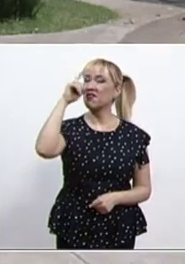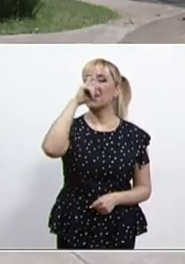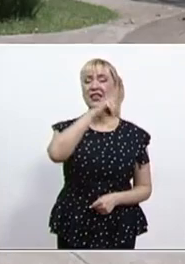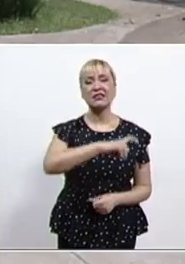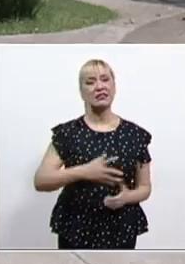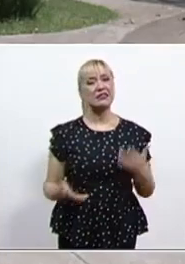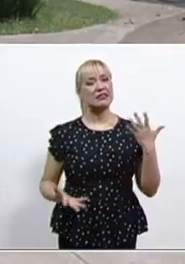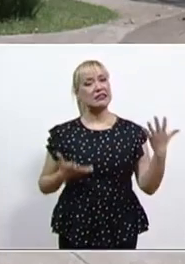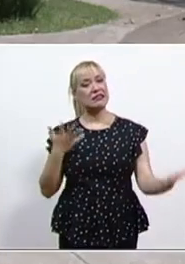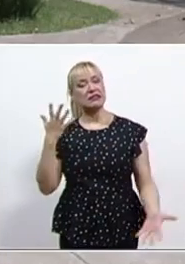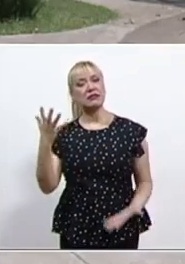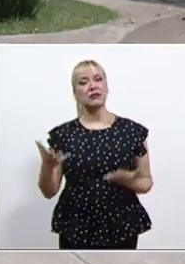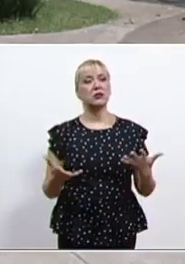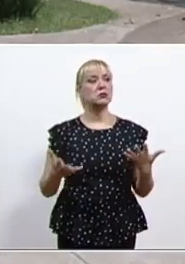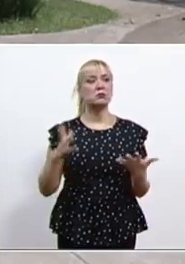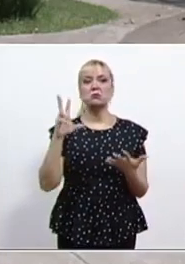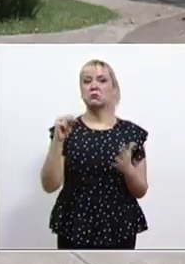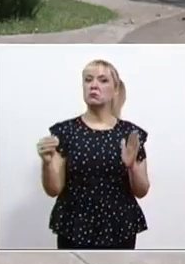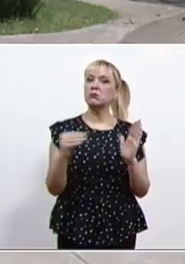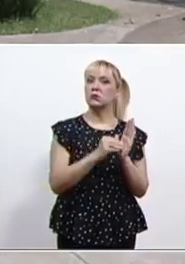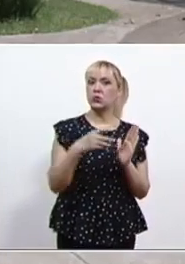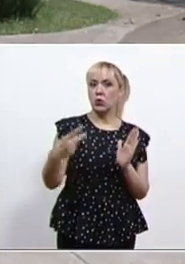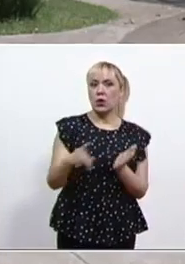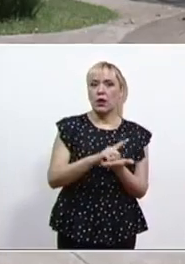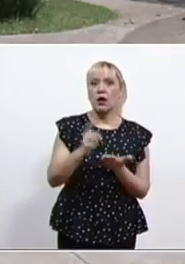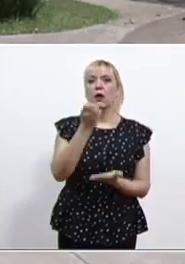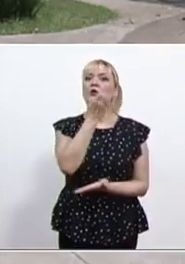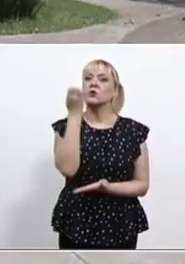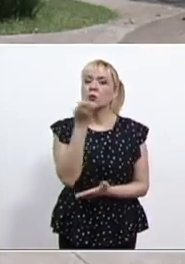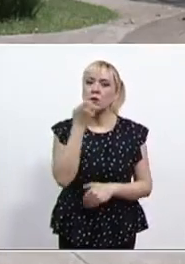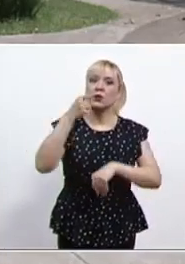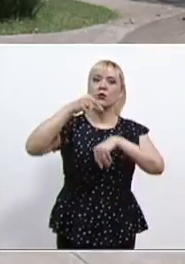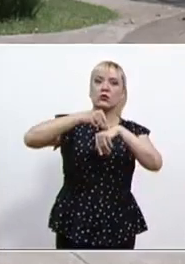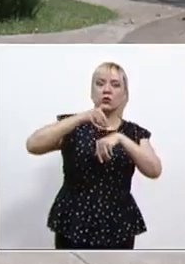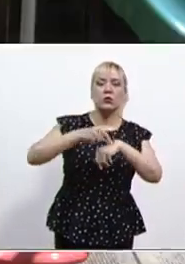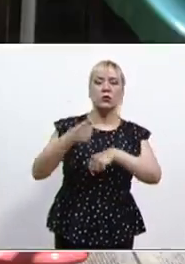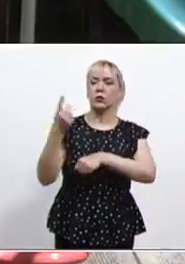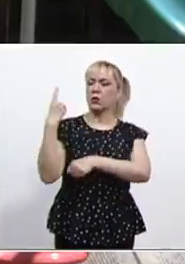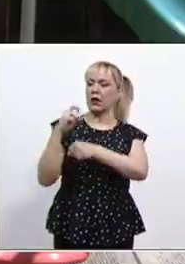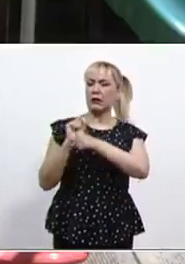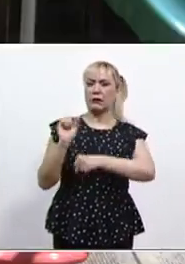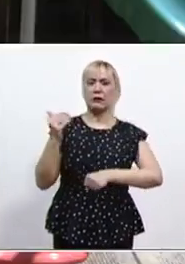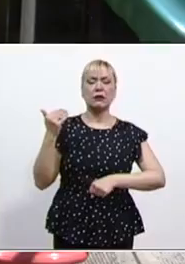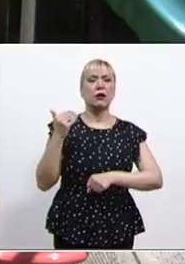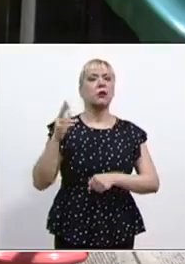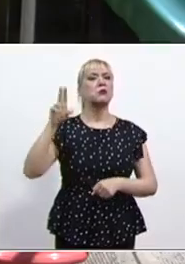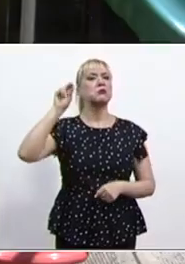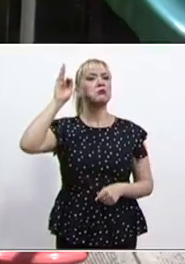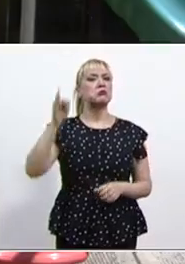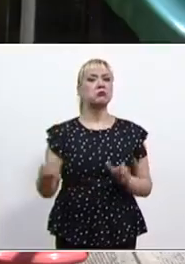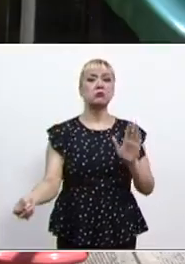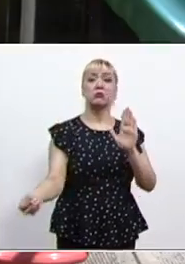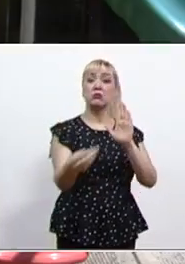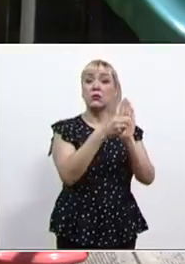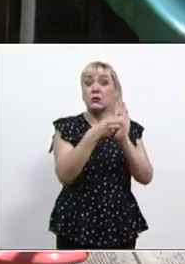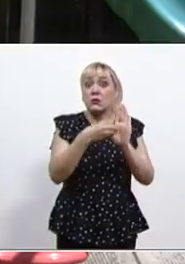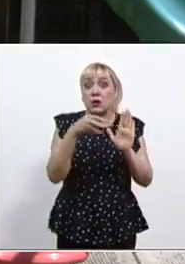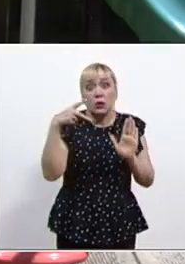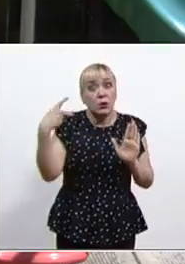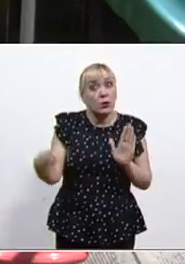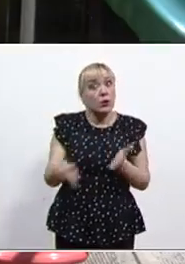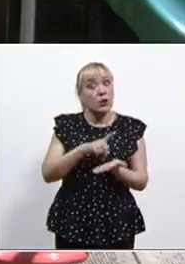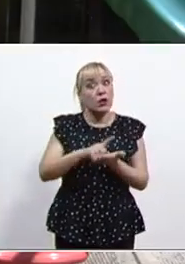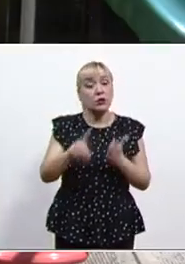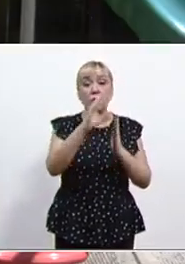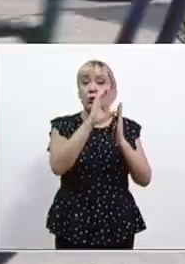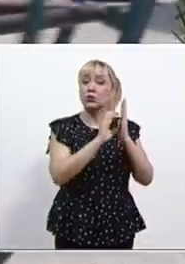no incorpora los derechos fundamentales y apenas el año pasado fue rechazada una propuesta constitucional para reconocer expresamente los derechos